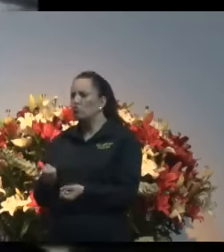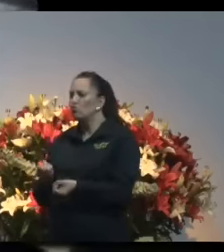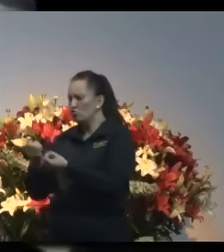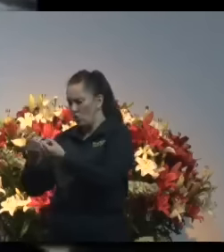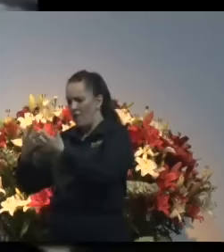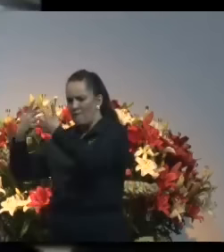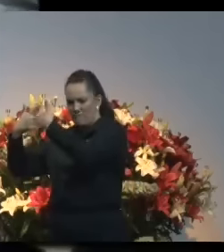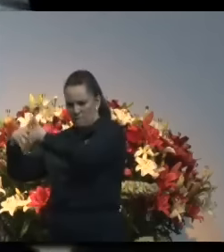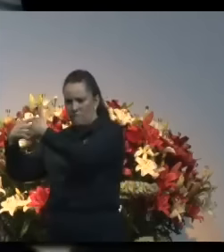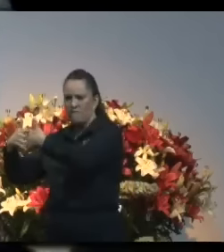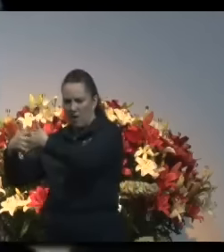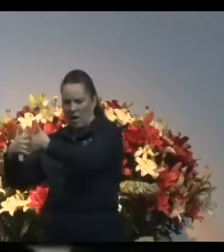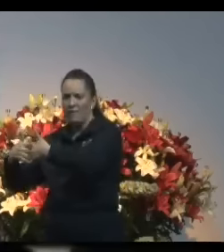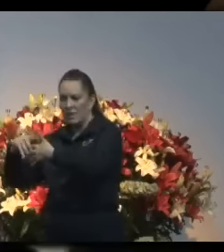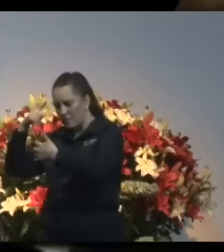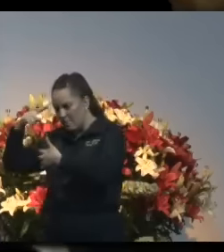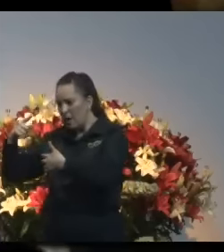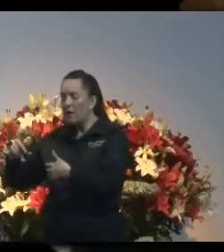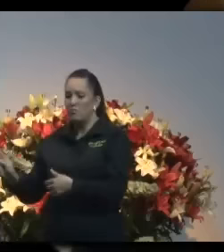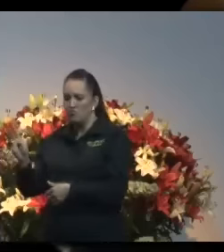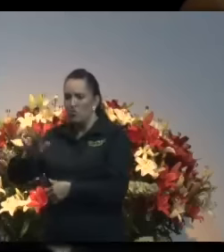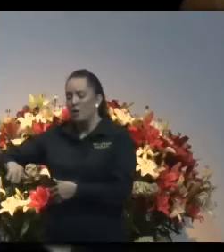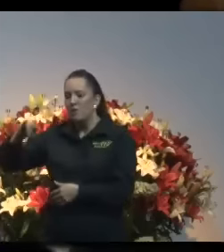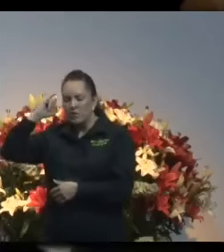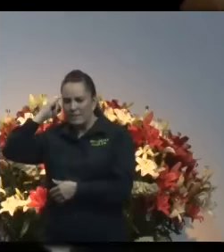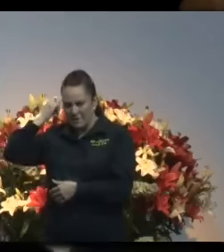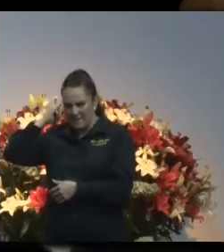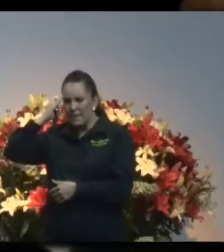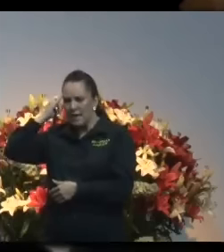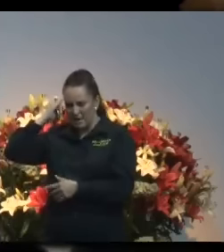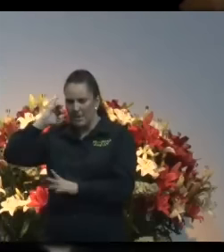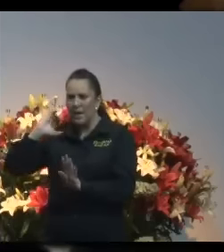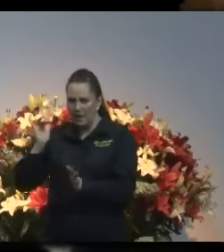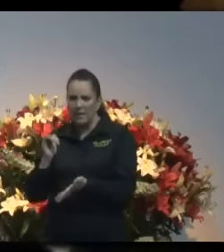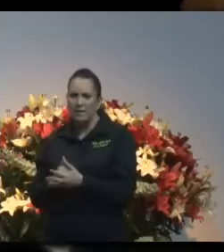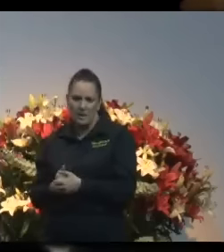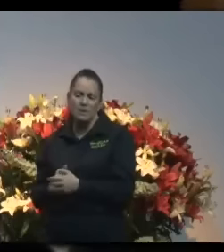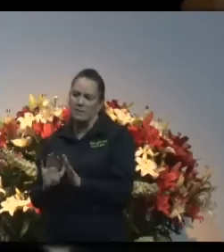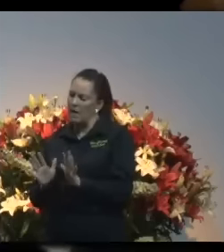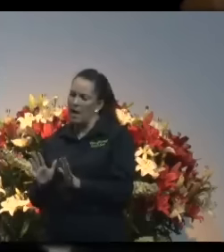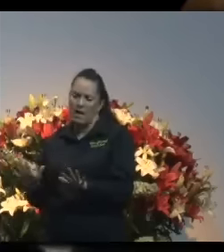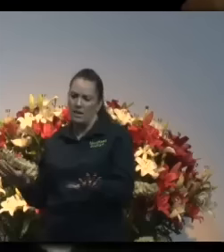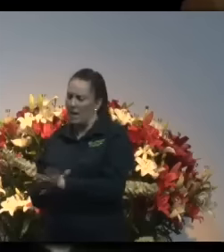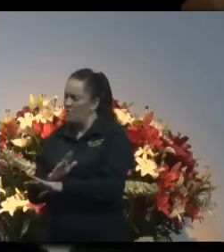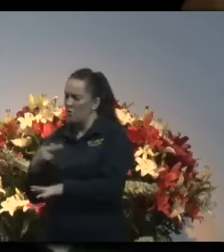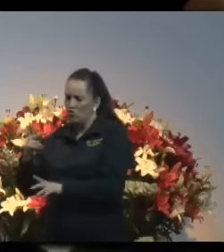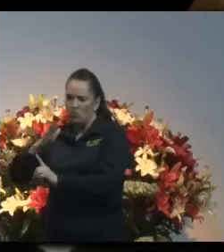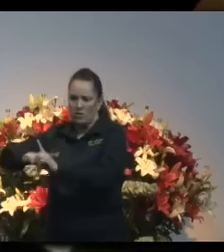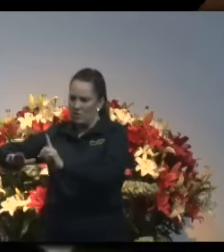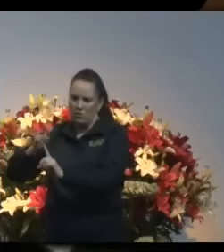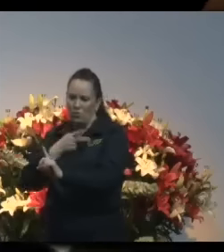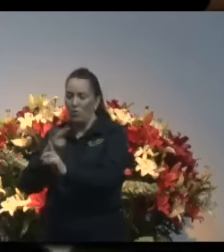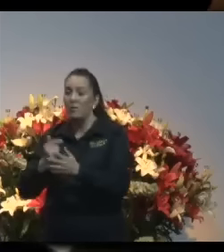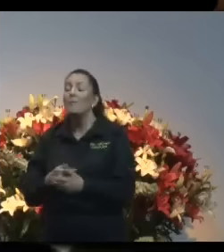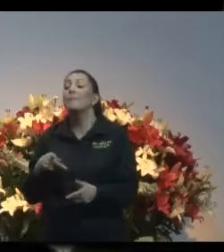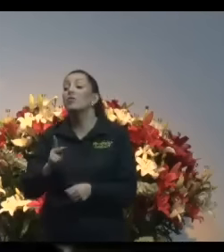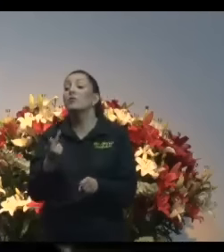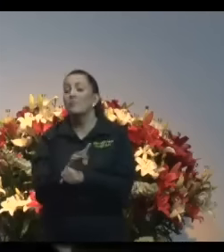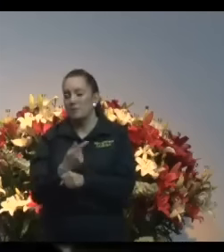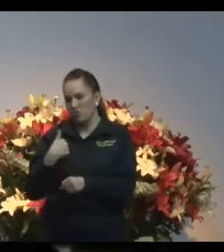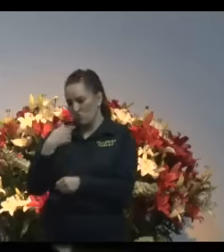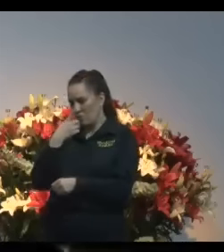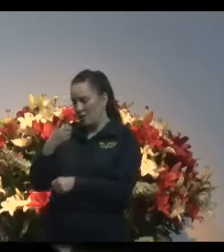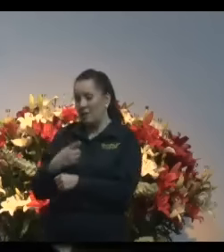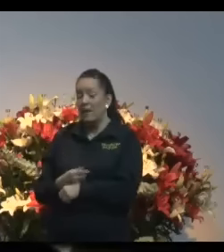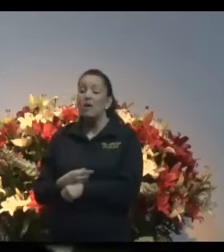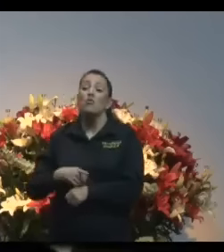pueblos indígenas. Y yo les dije, culturalmente, las personas, las mujeres en Chiapas, hoy las actuales,